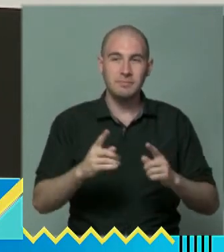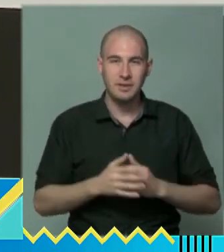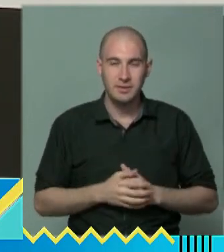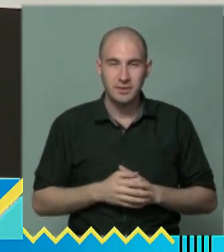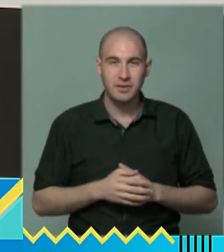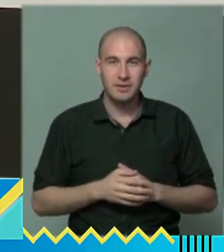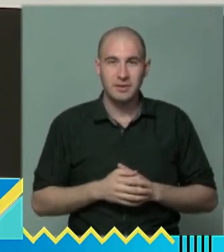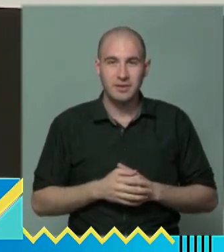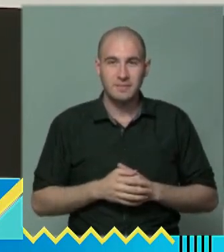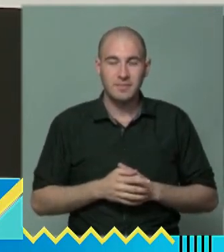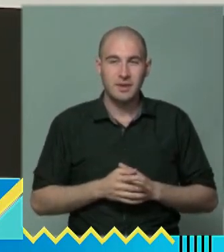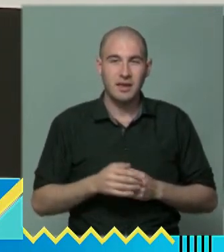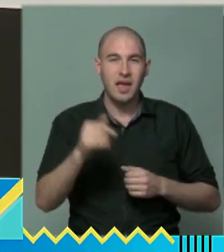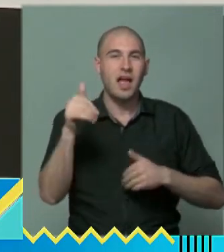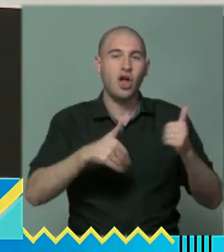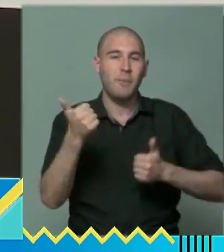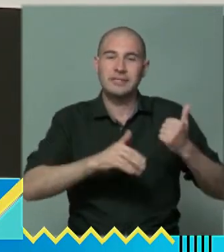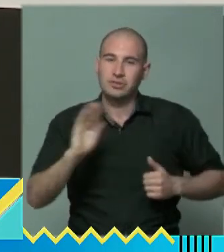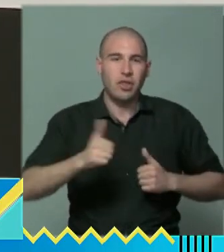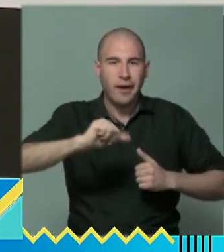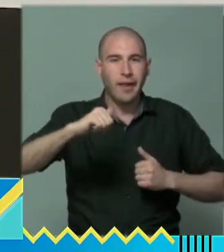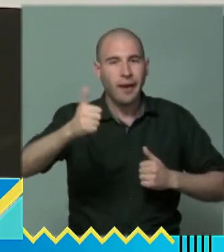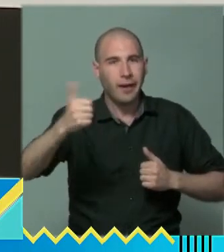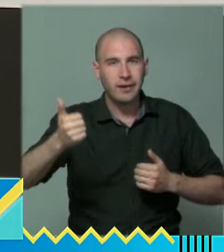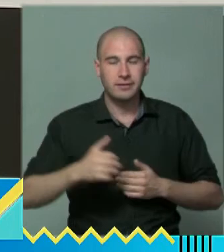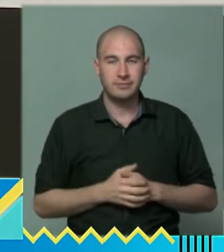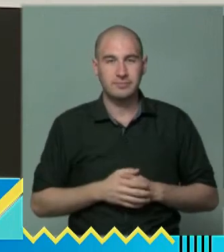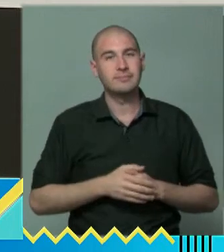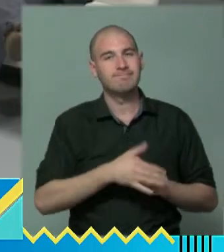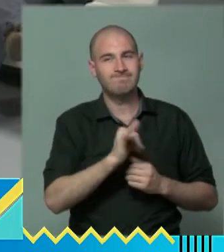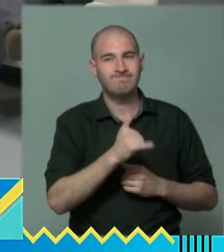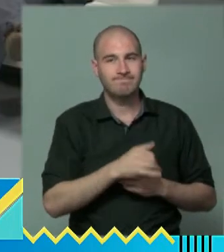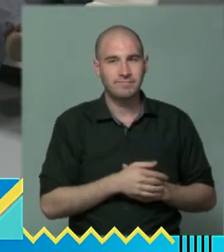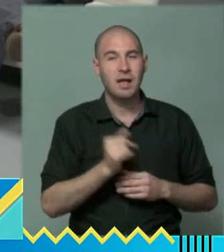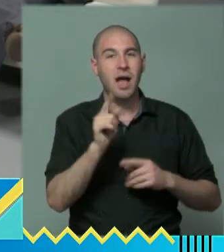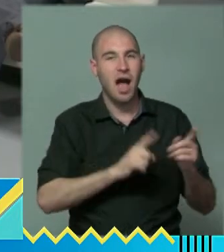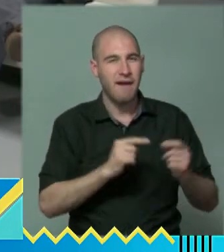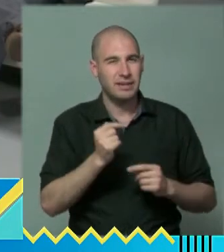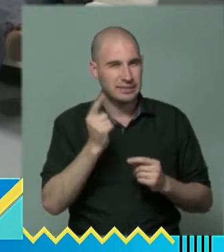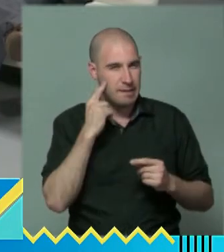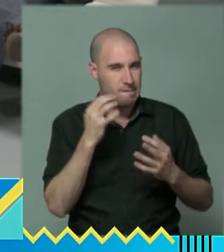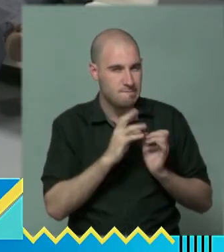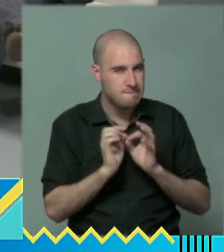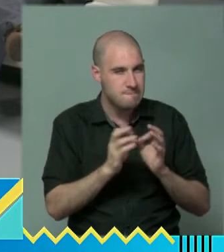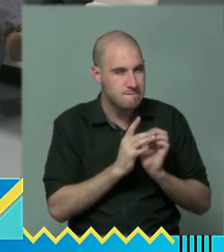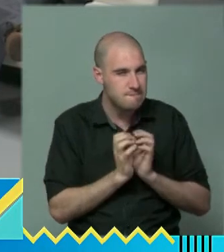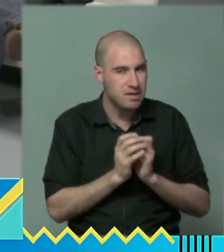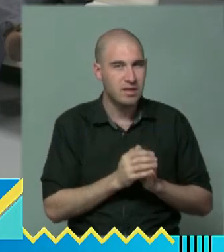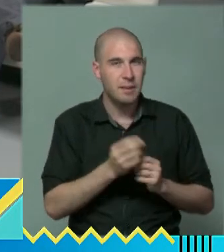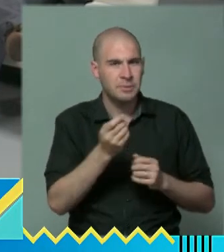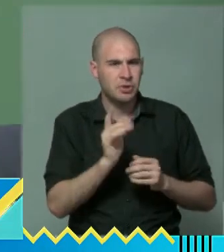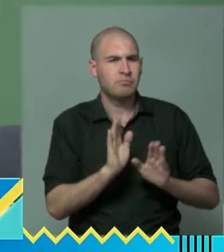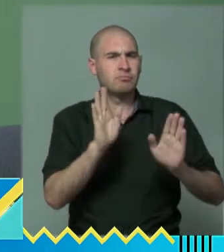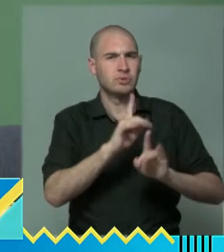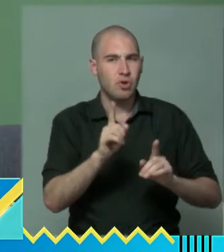sí ganaban todas las licitaciones, de la obra pública, por ejemplo. Sí, por eso también a veces nos hace ruido que ciertas personas se